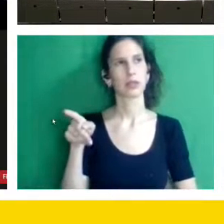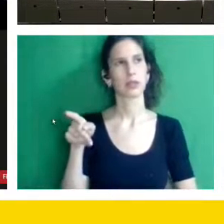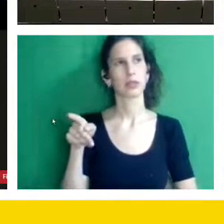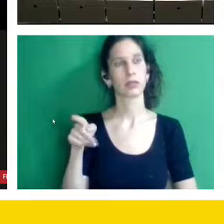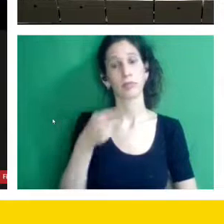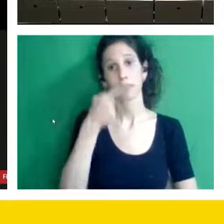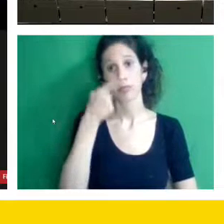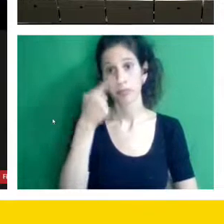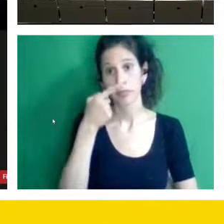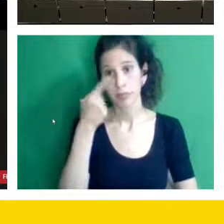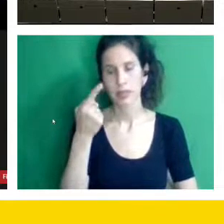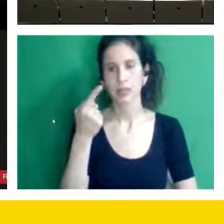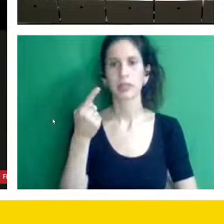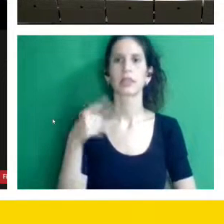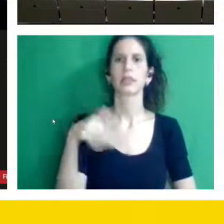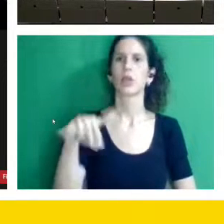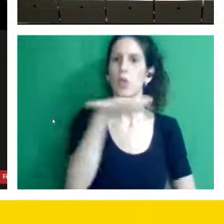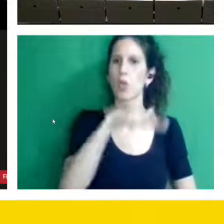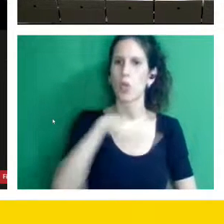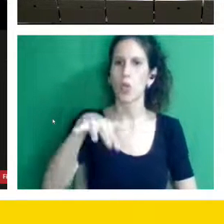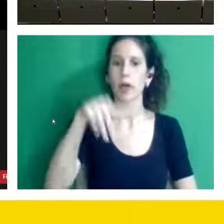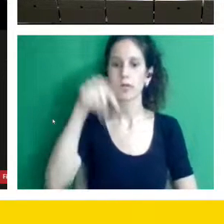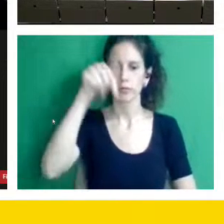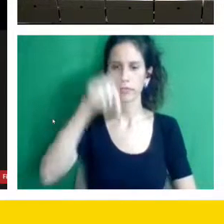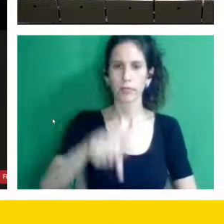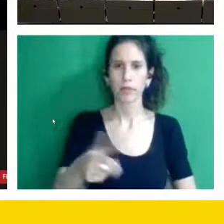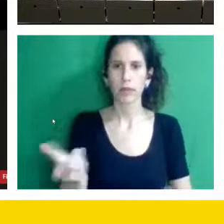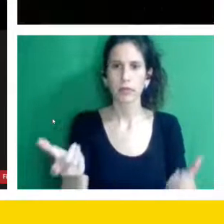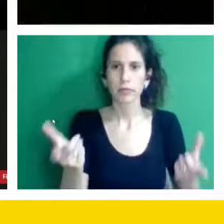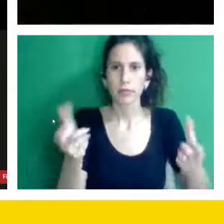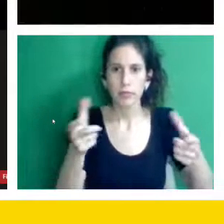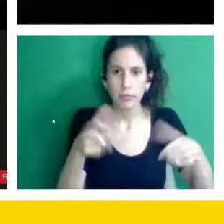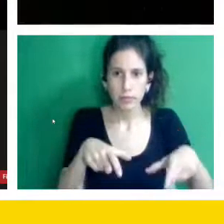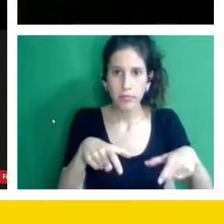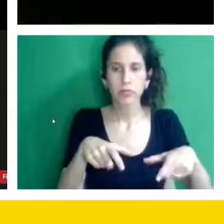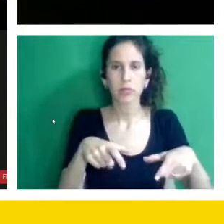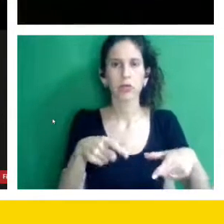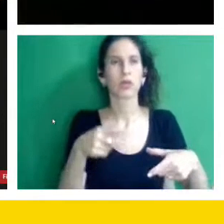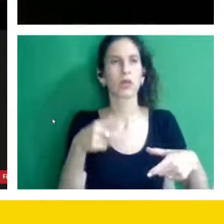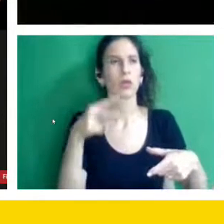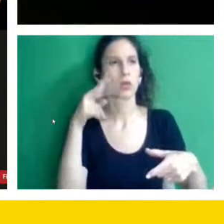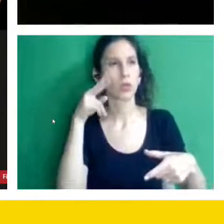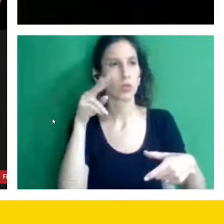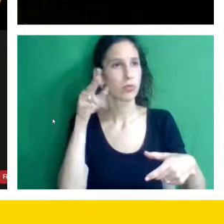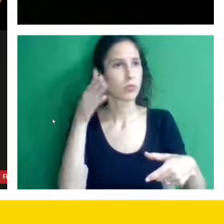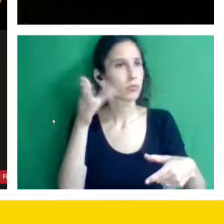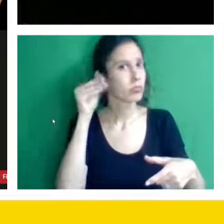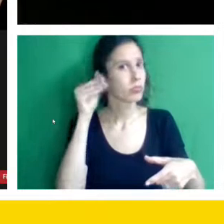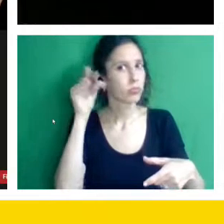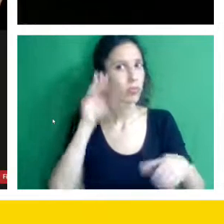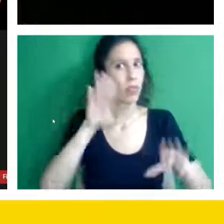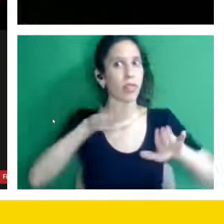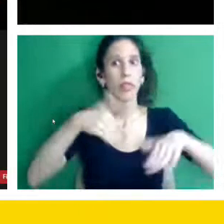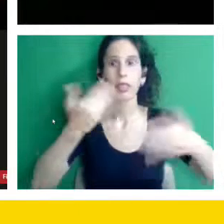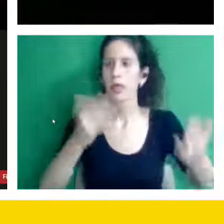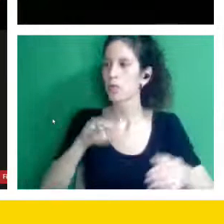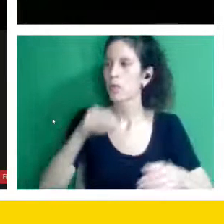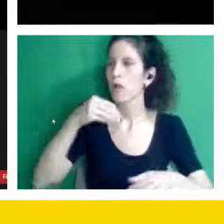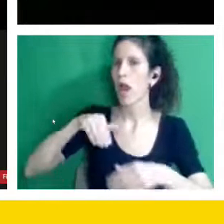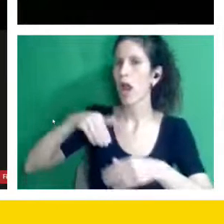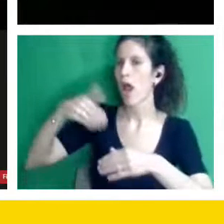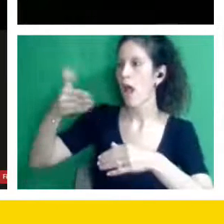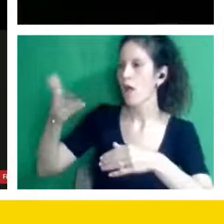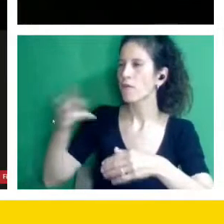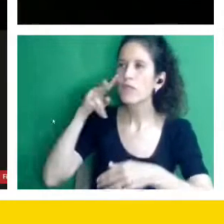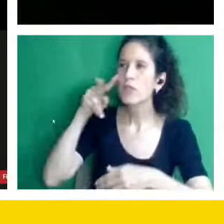calle, ¿no? A donde realmente pasan las cosas y donde realmente vemos la realidad que viven todas las personas o que